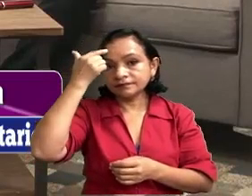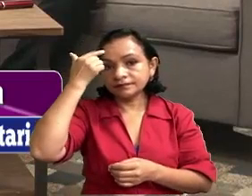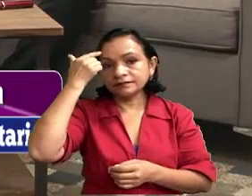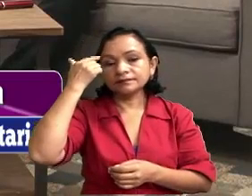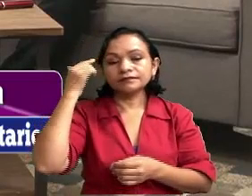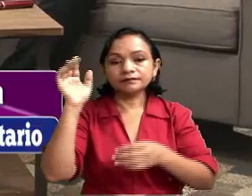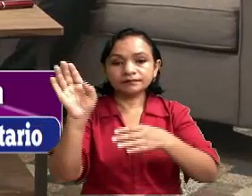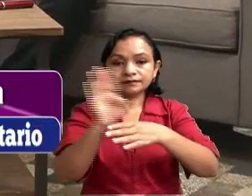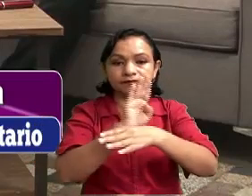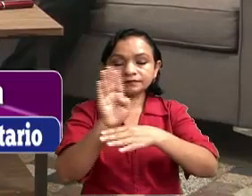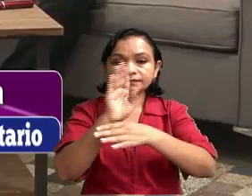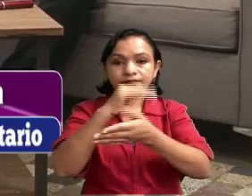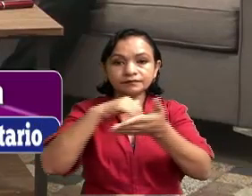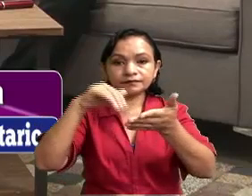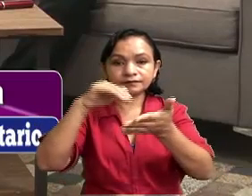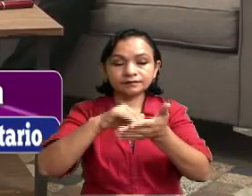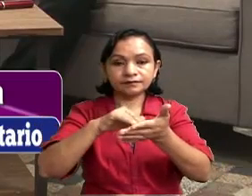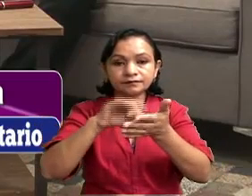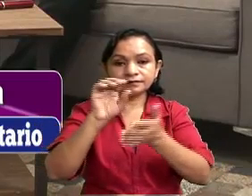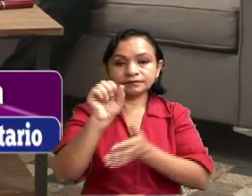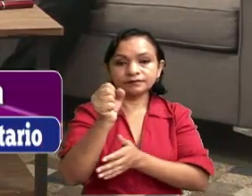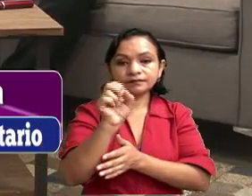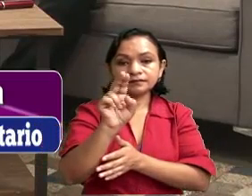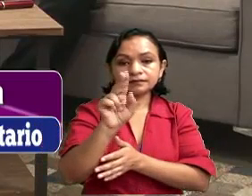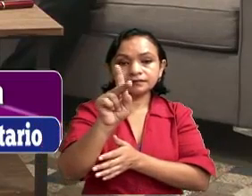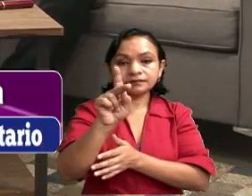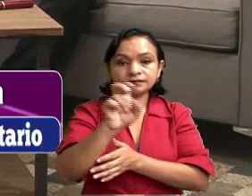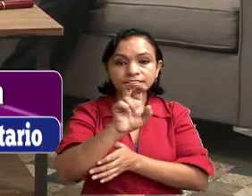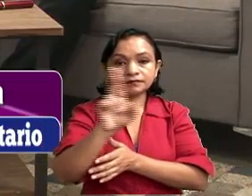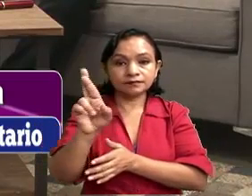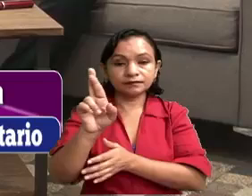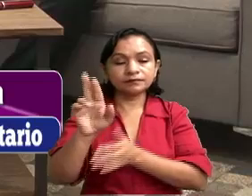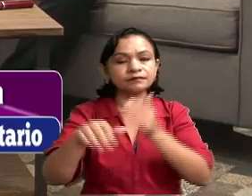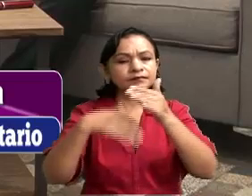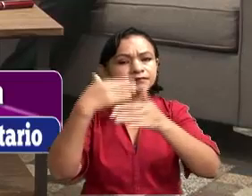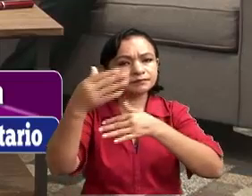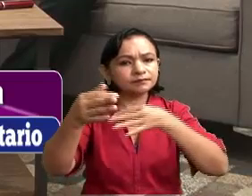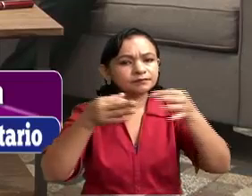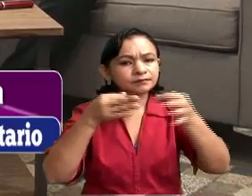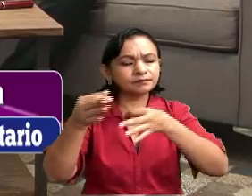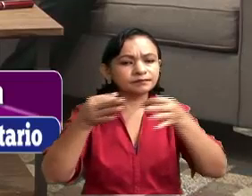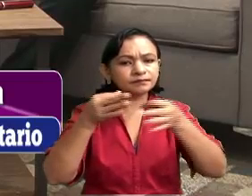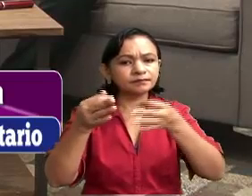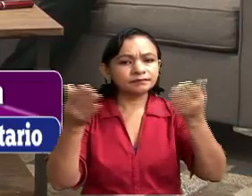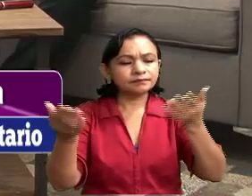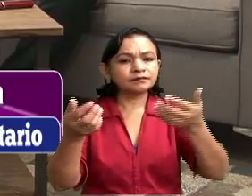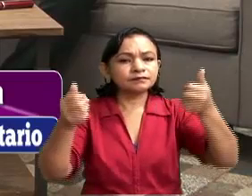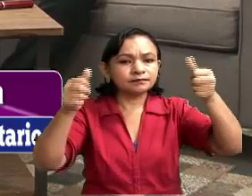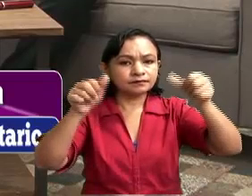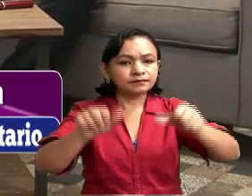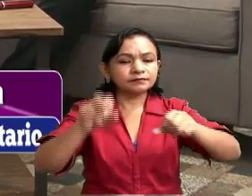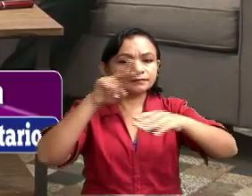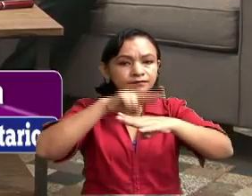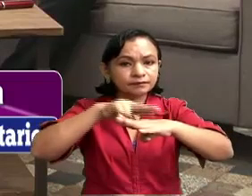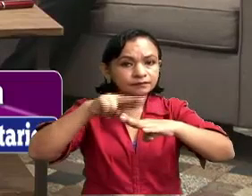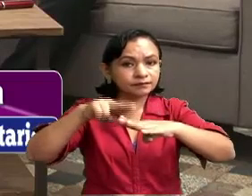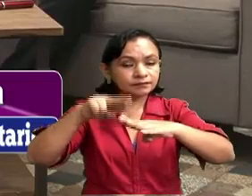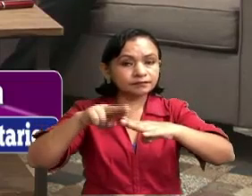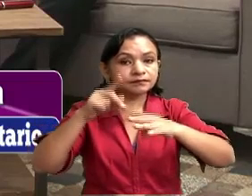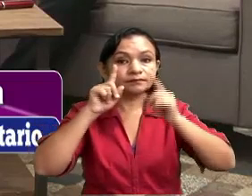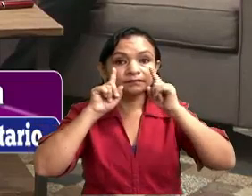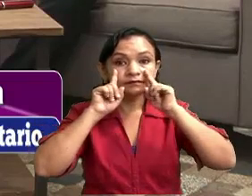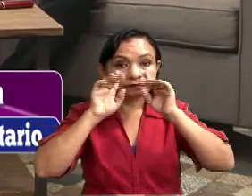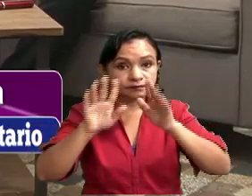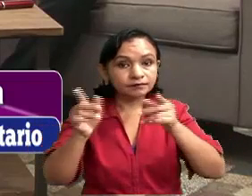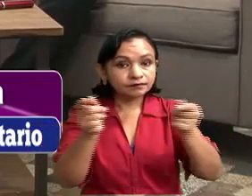El Banco Central y la Superintendencia de Banco, y ahí después te voy a explicar más adelante, también establecieron normas prudenciales.